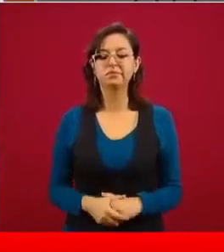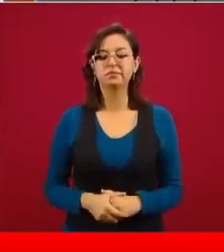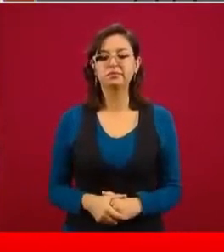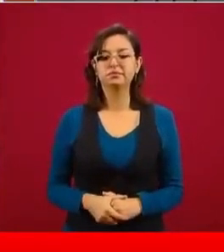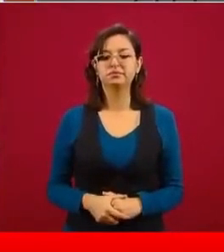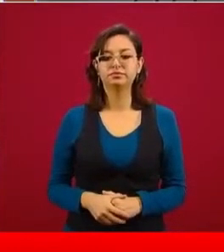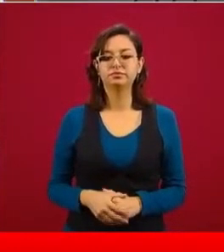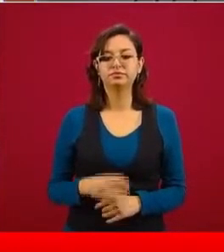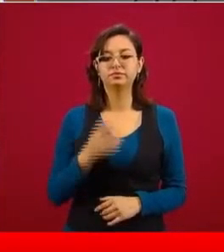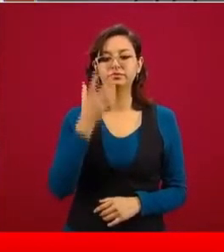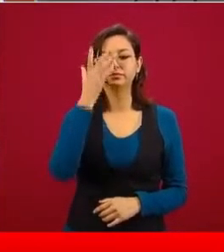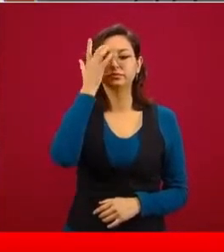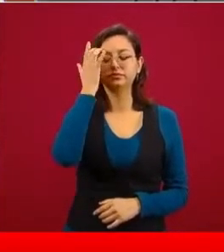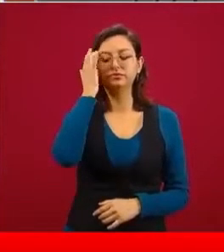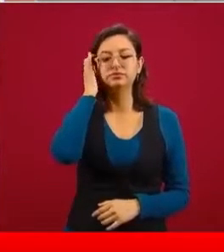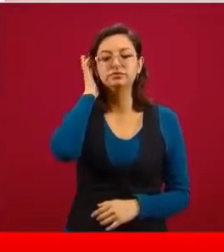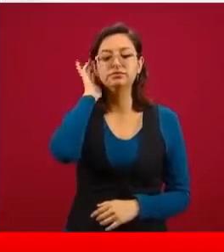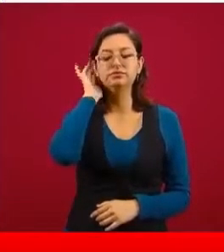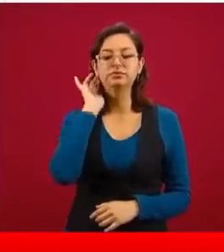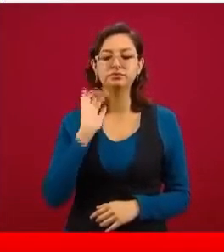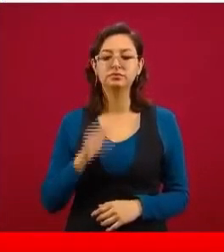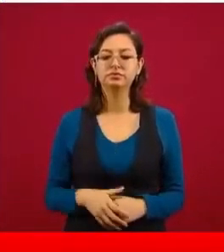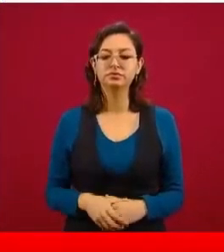Aquí mostramos que el